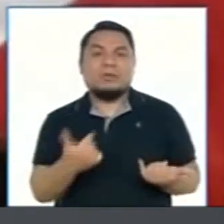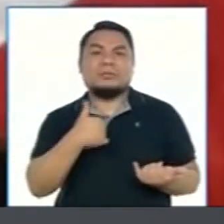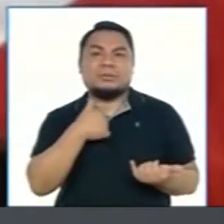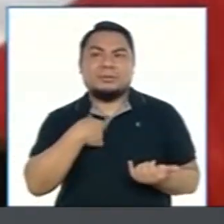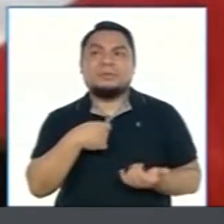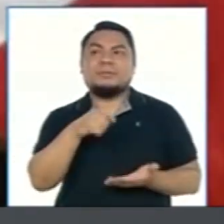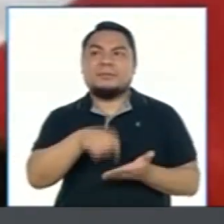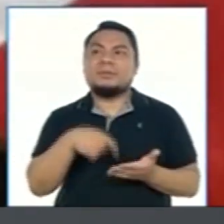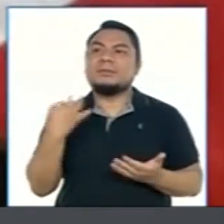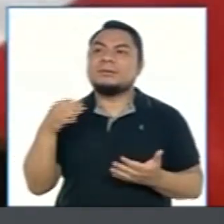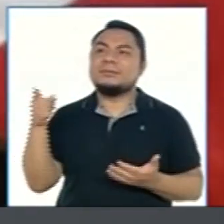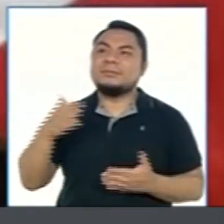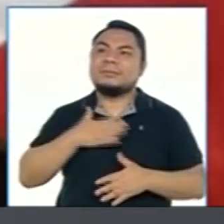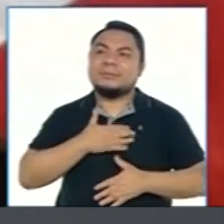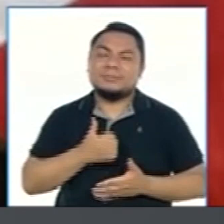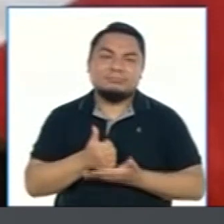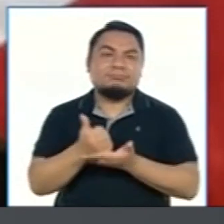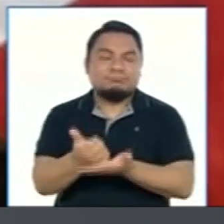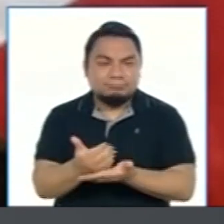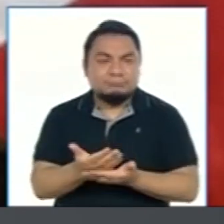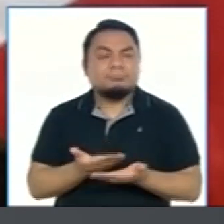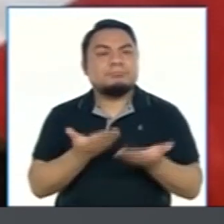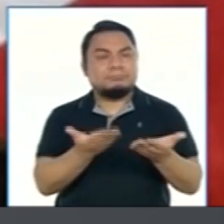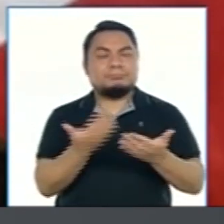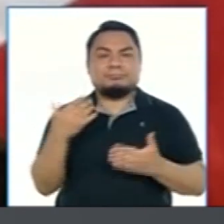siempre solidaria